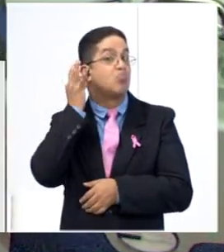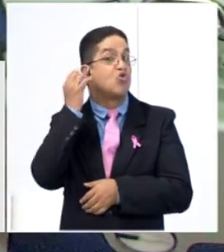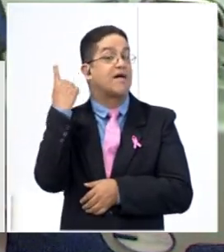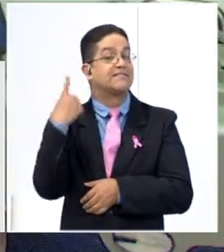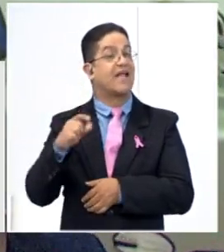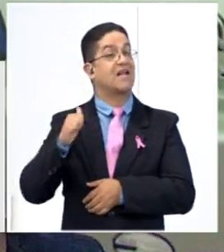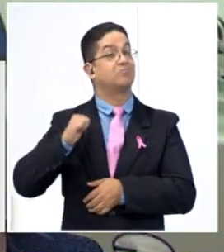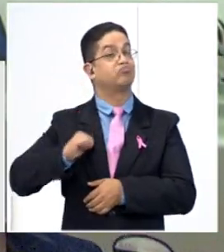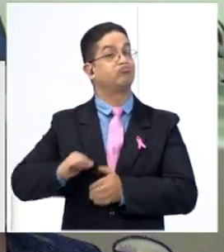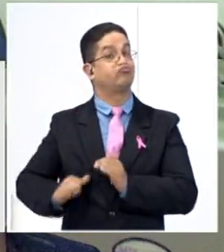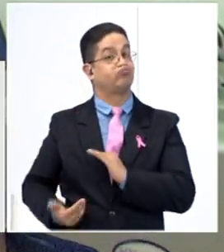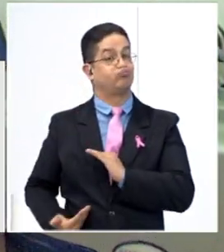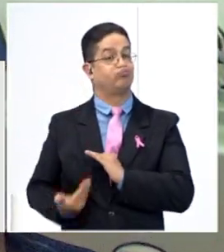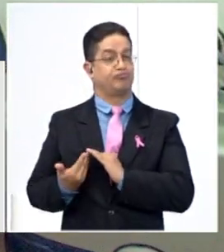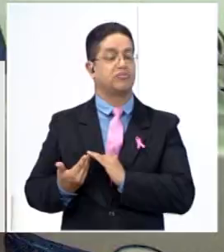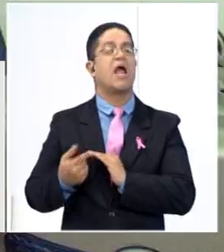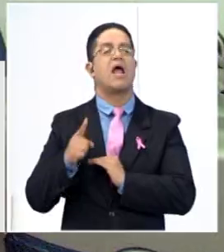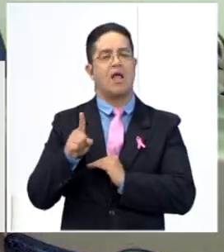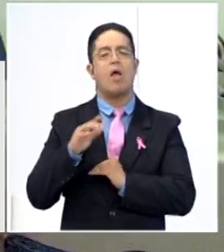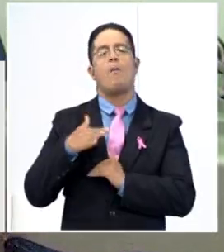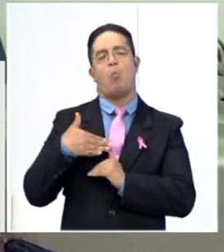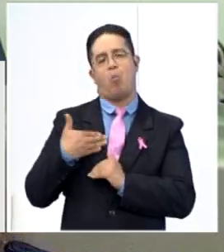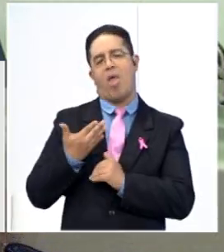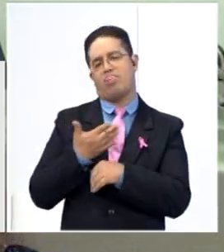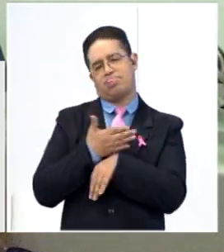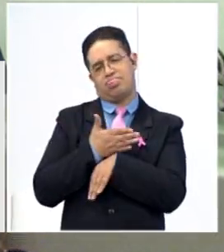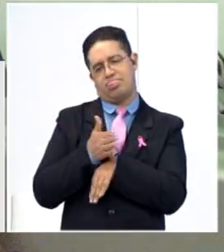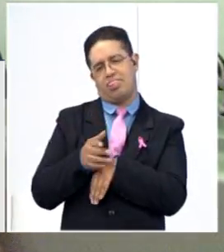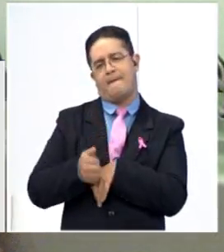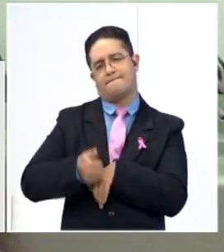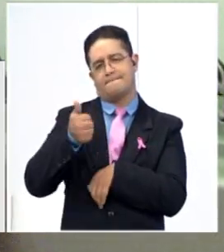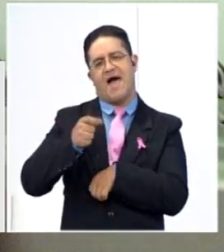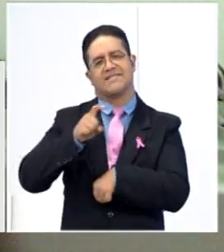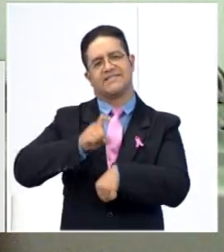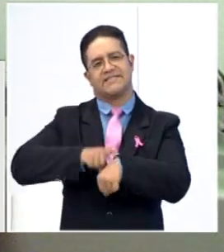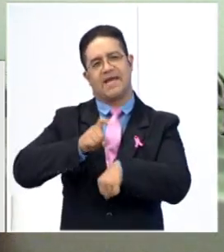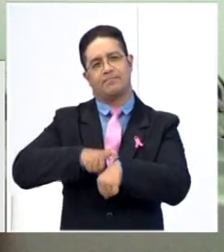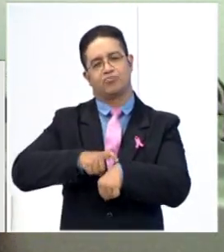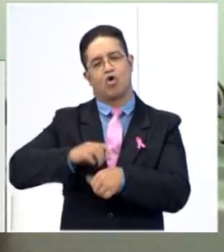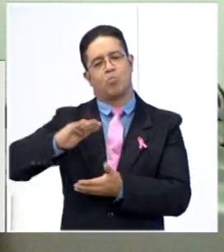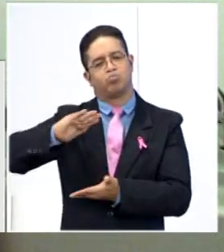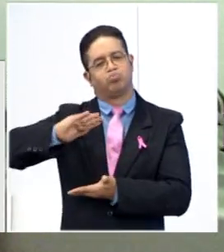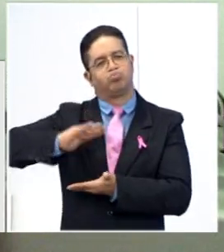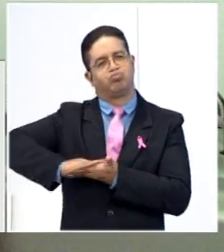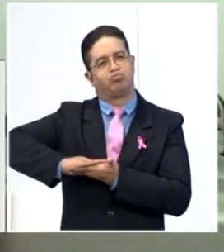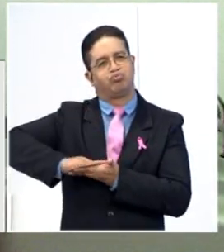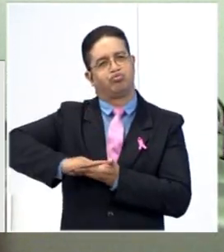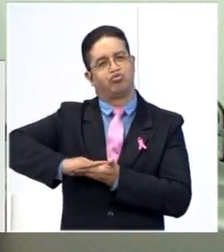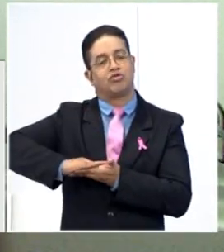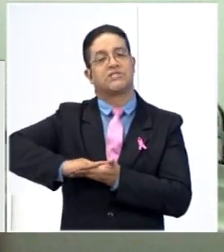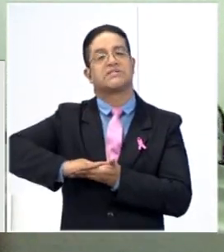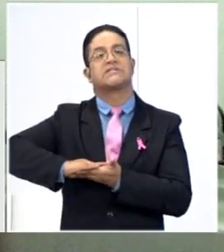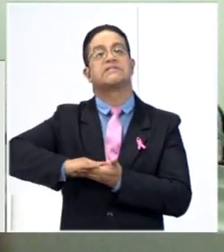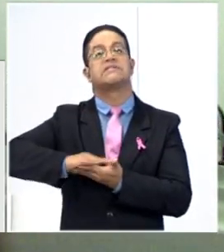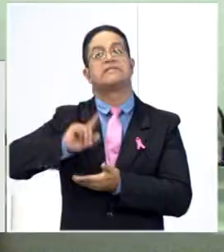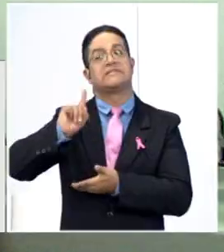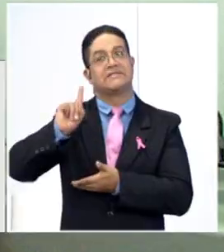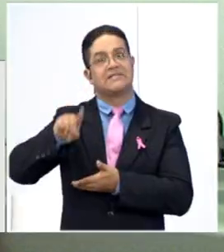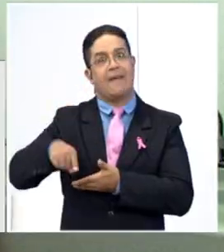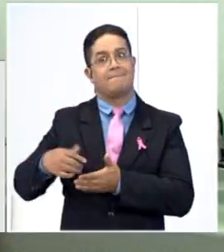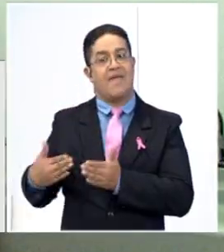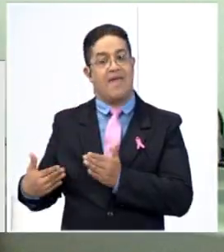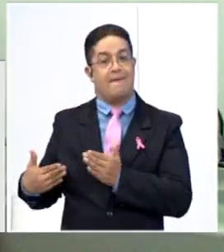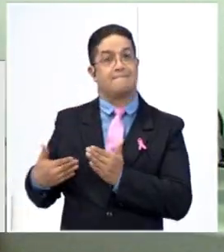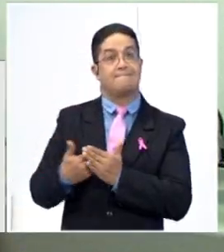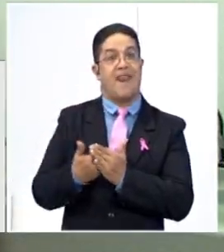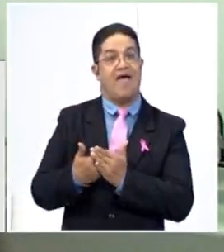dura un poquito más porque hay que hacer unas proyecciones adicionales. Se realizan las proyecciones habituales, incluimos el implante y después hay que hacer